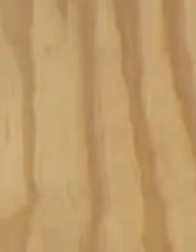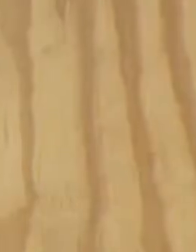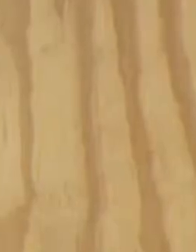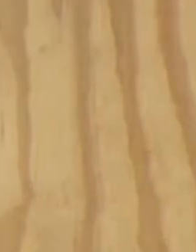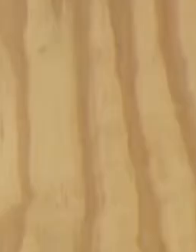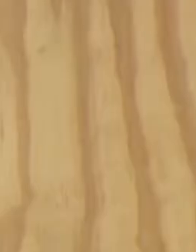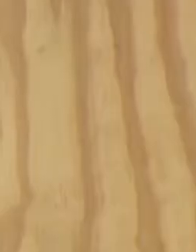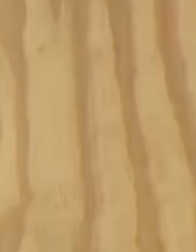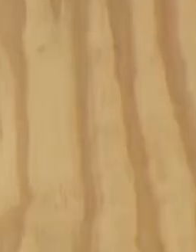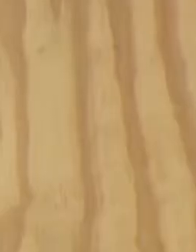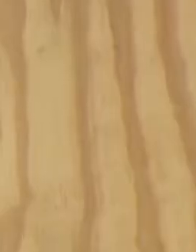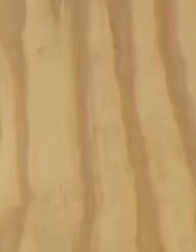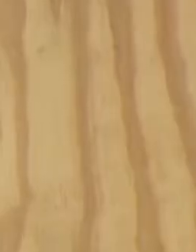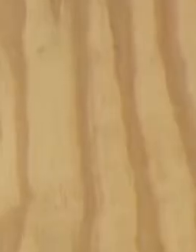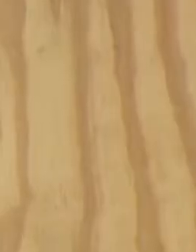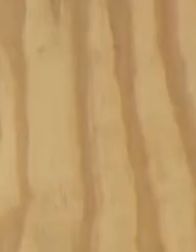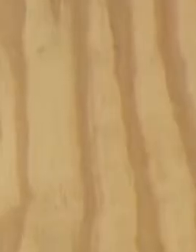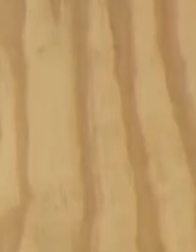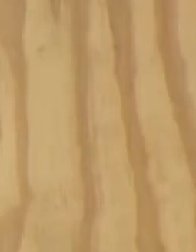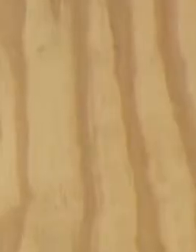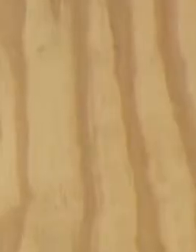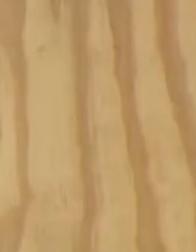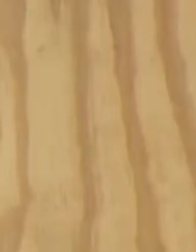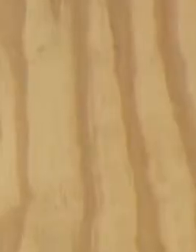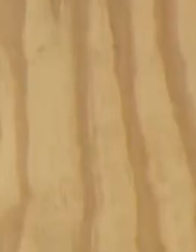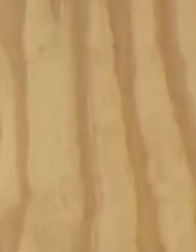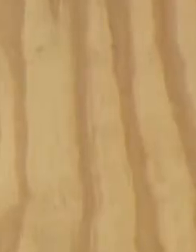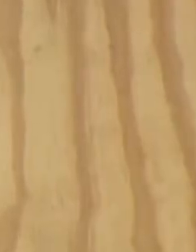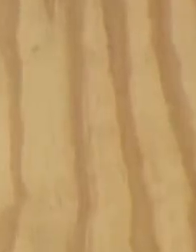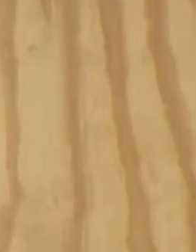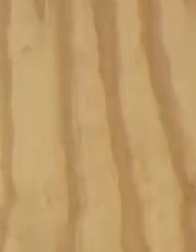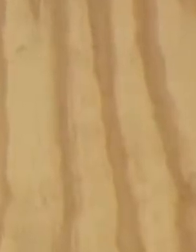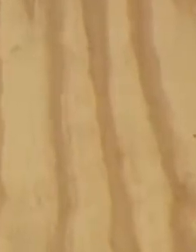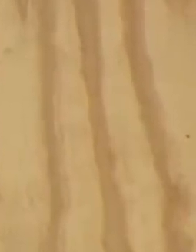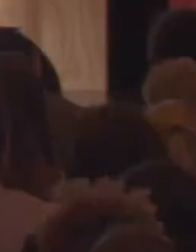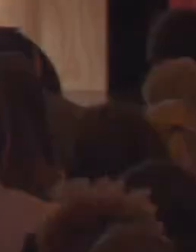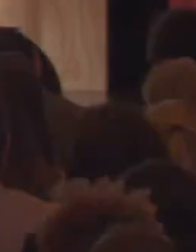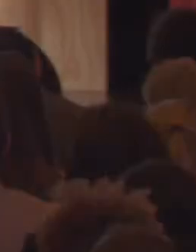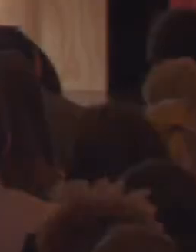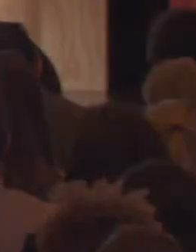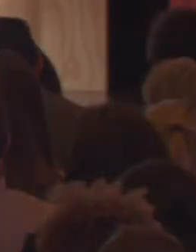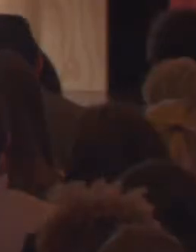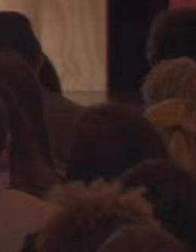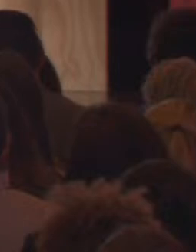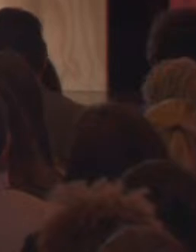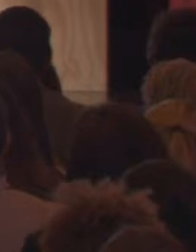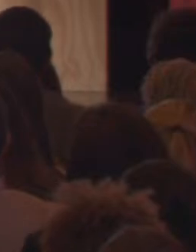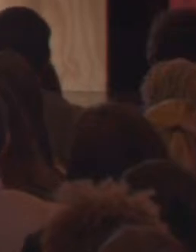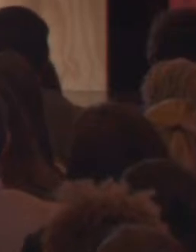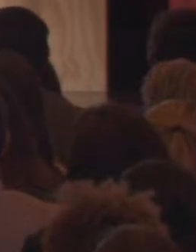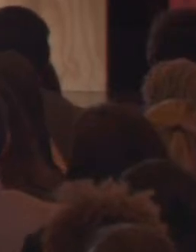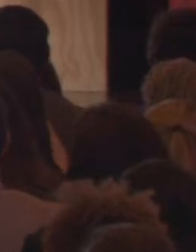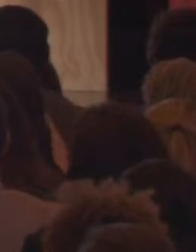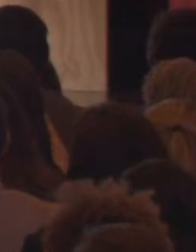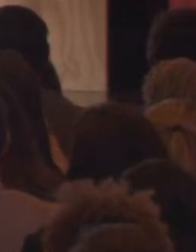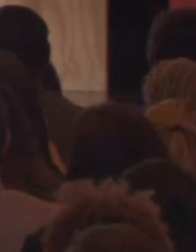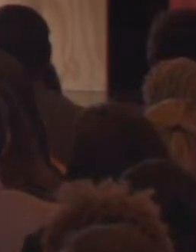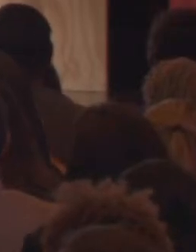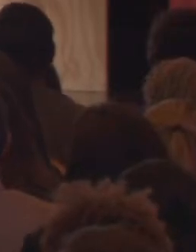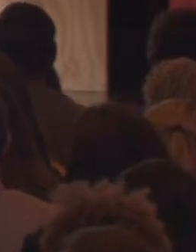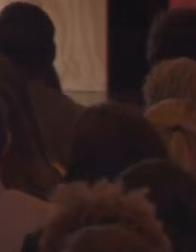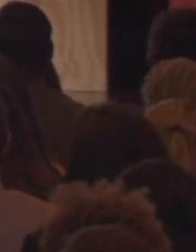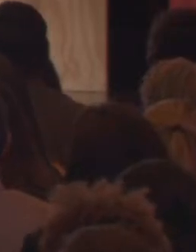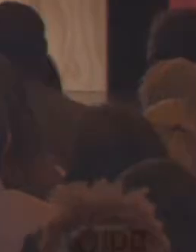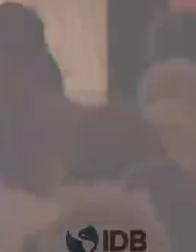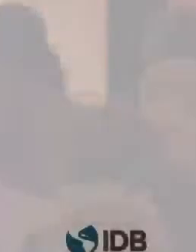revolución industrial, en cada revolución tecnológica ha habido miedo. Desde el siglo XIX, y lo hemos visto en el siglo XX, a principios del siglo XX, a